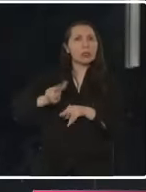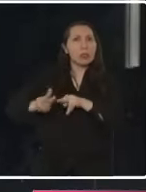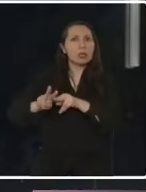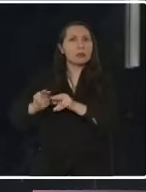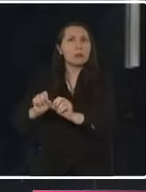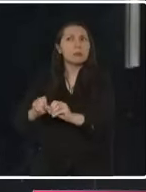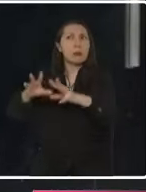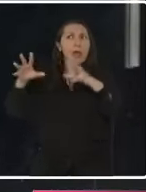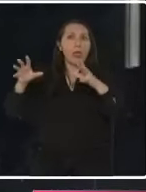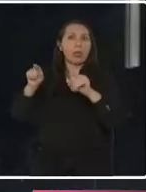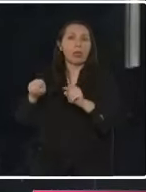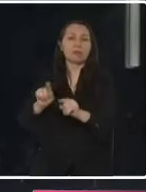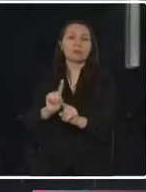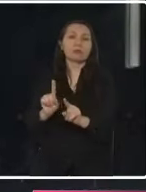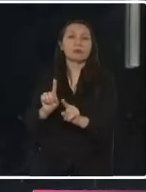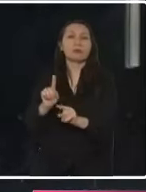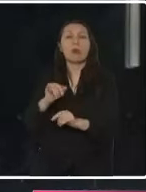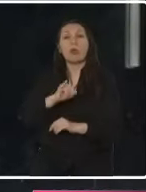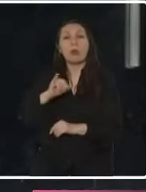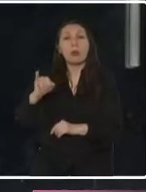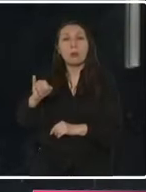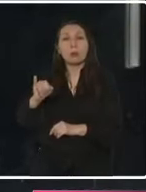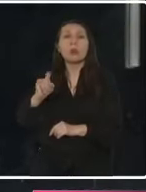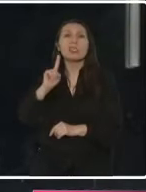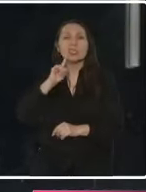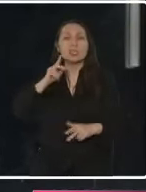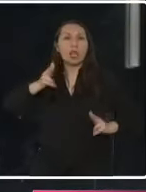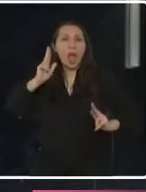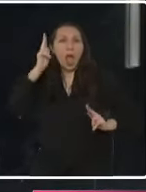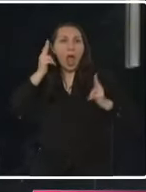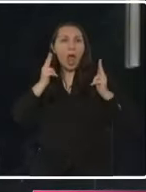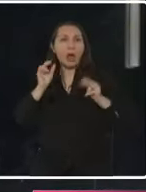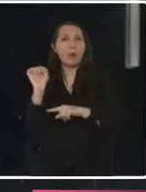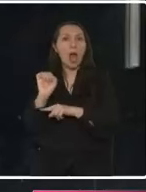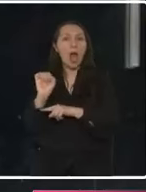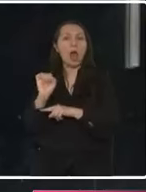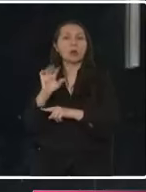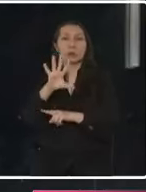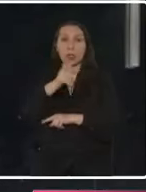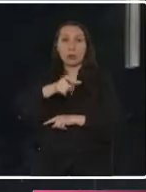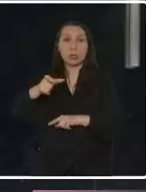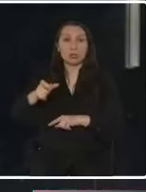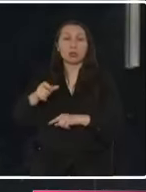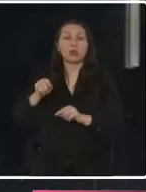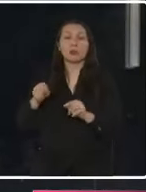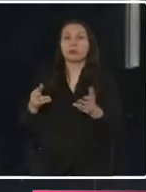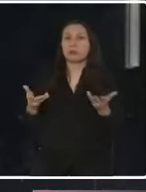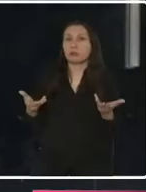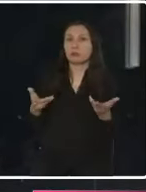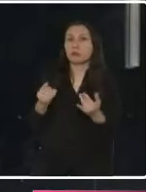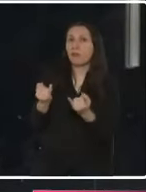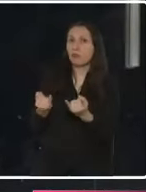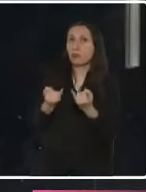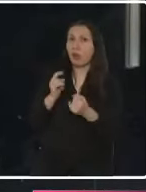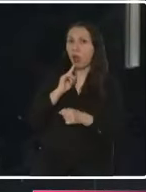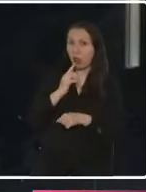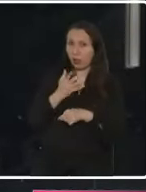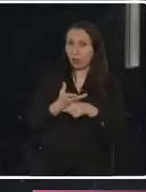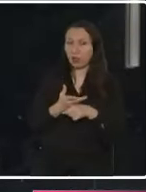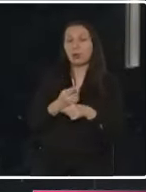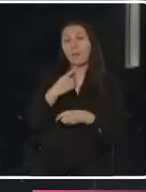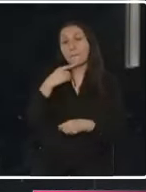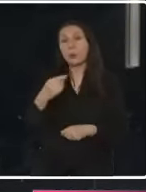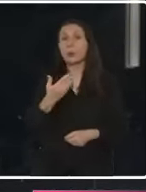algún foco y finalmente se encuentran con armamento y municiones en el vehículo con estas 5 personas detenidas. ¿Qué antecedentes tiene al respecto? Y